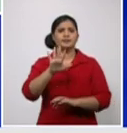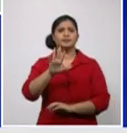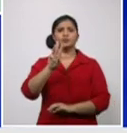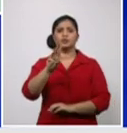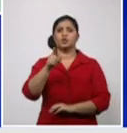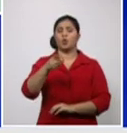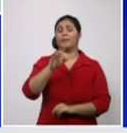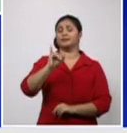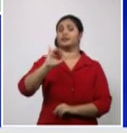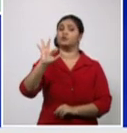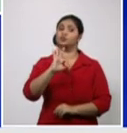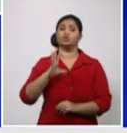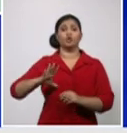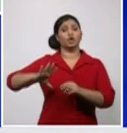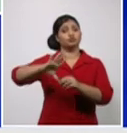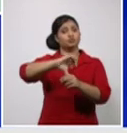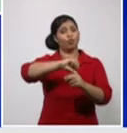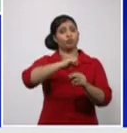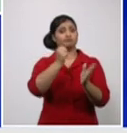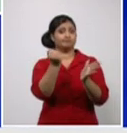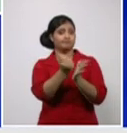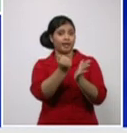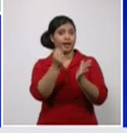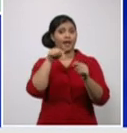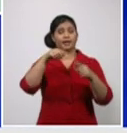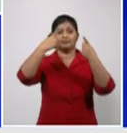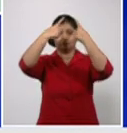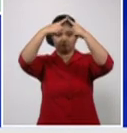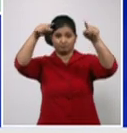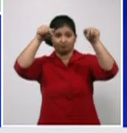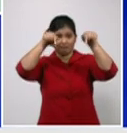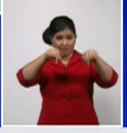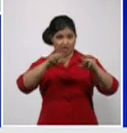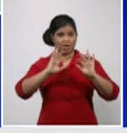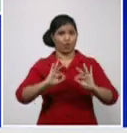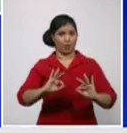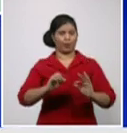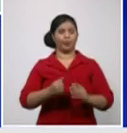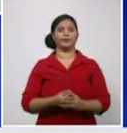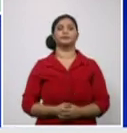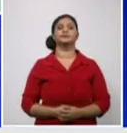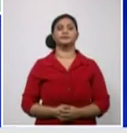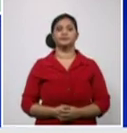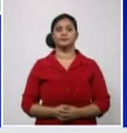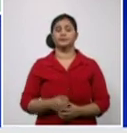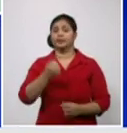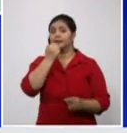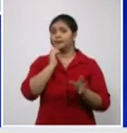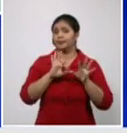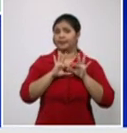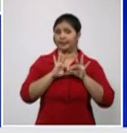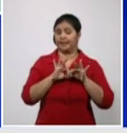53,6% de todos los casos confirmados en el país. Y